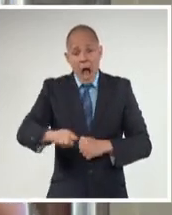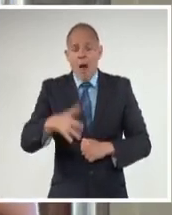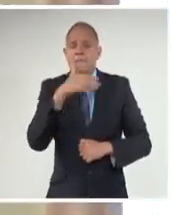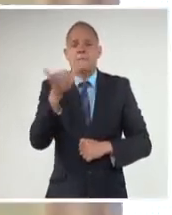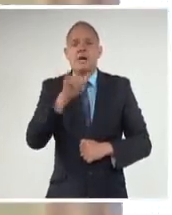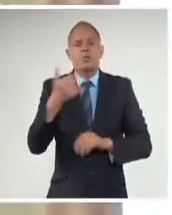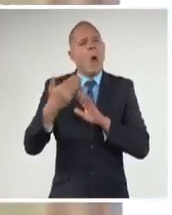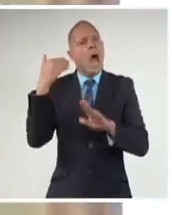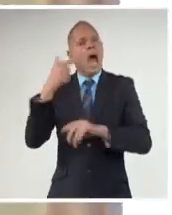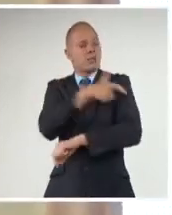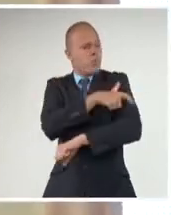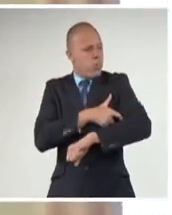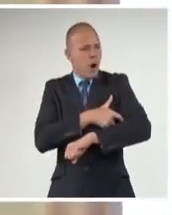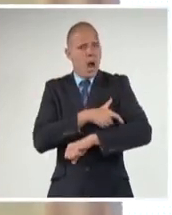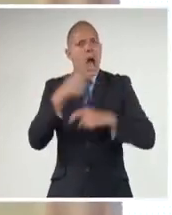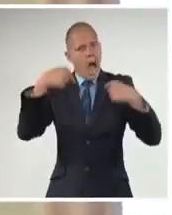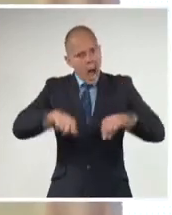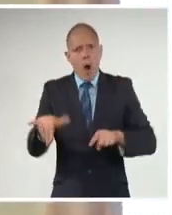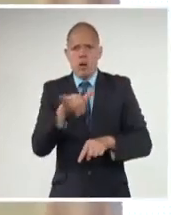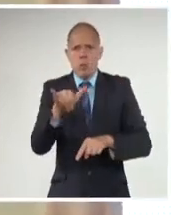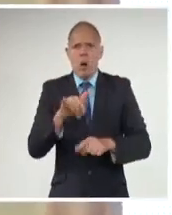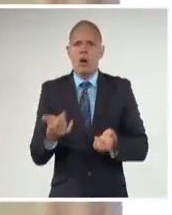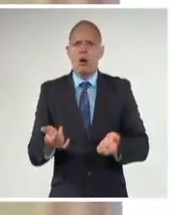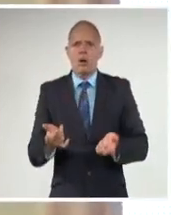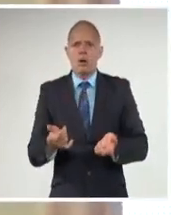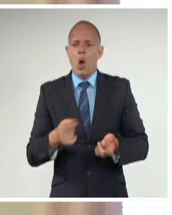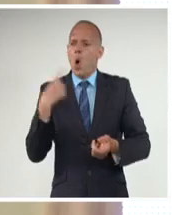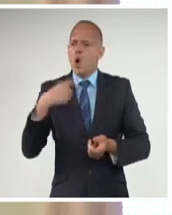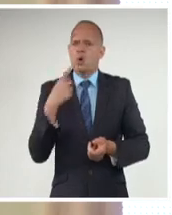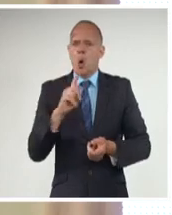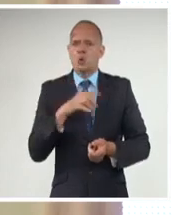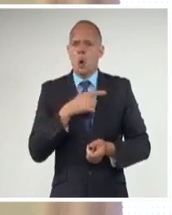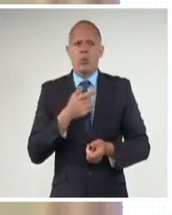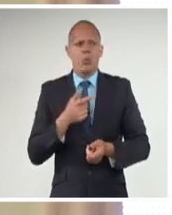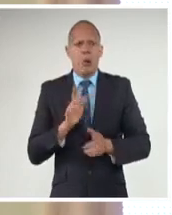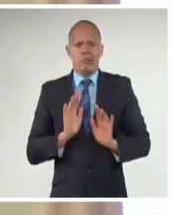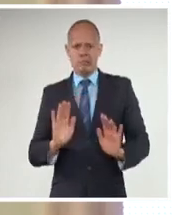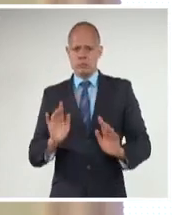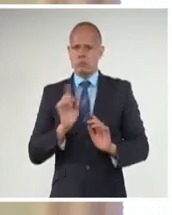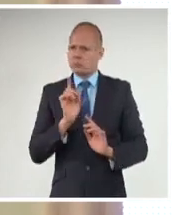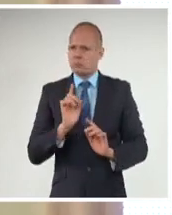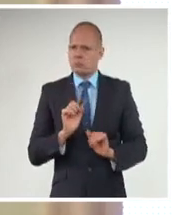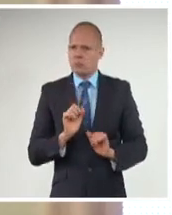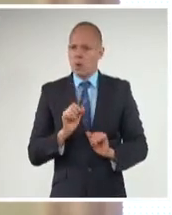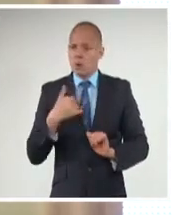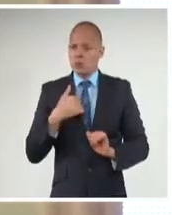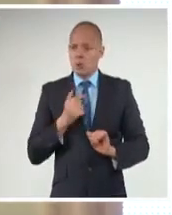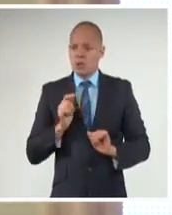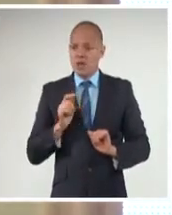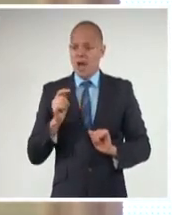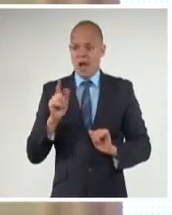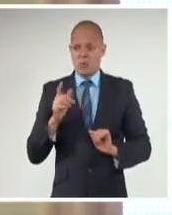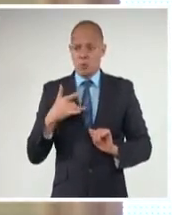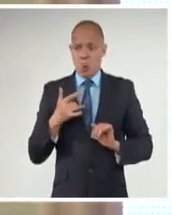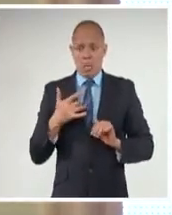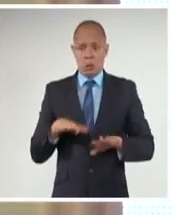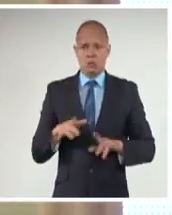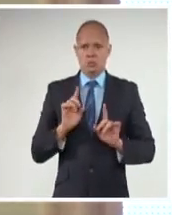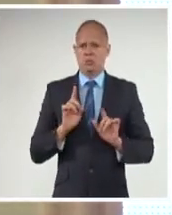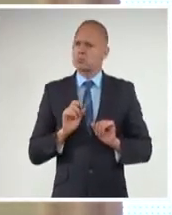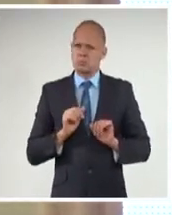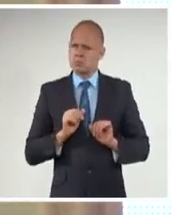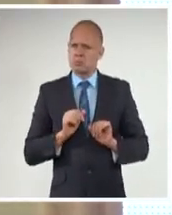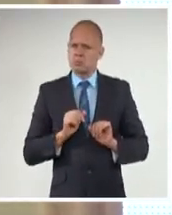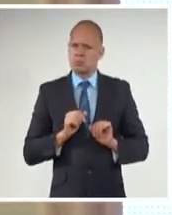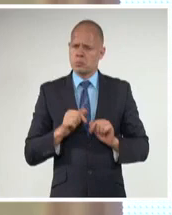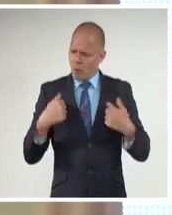este país. Nunca hemos dado un paso atrás, nunca hemos dicho, ahora sí me afecta, no lo voy a hacer. Y una muestra de esto son los jóvenes